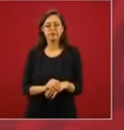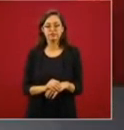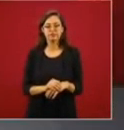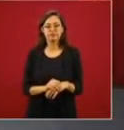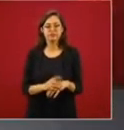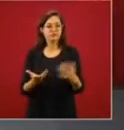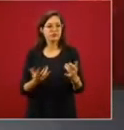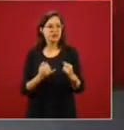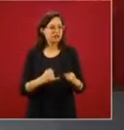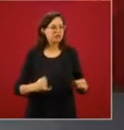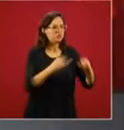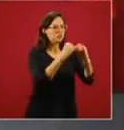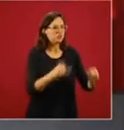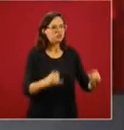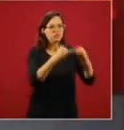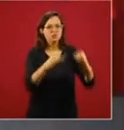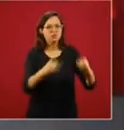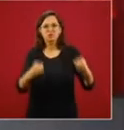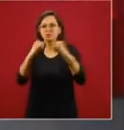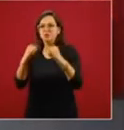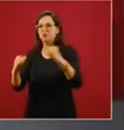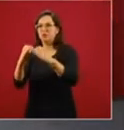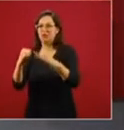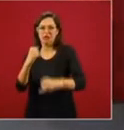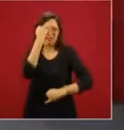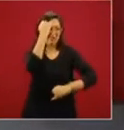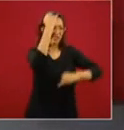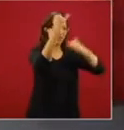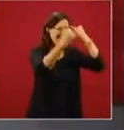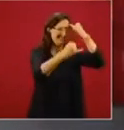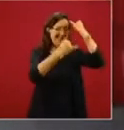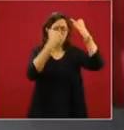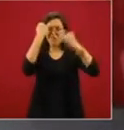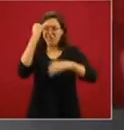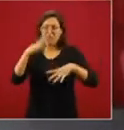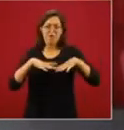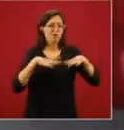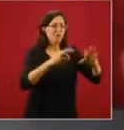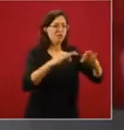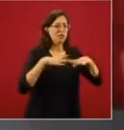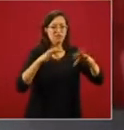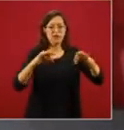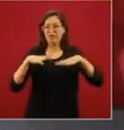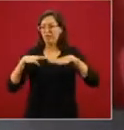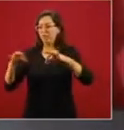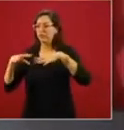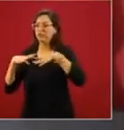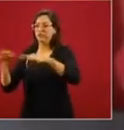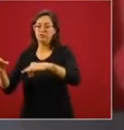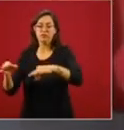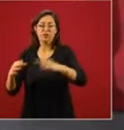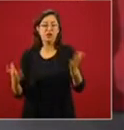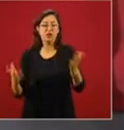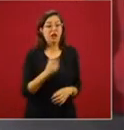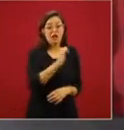Y así, y cada instituto, cada organismo,